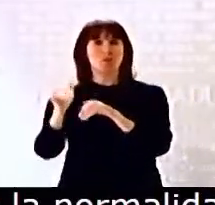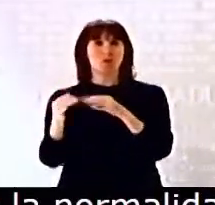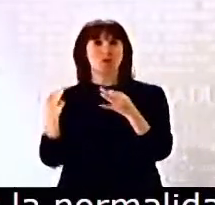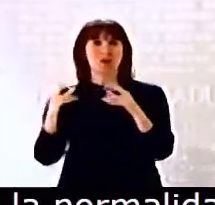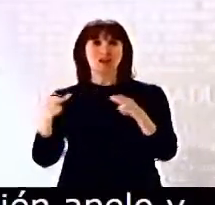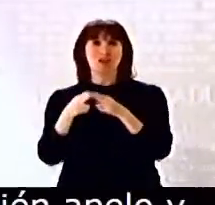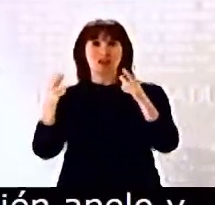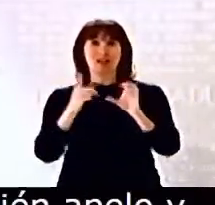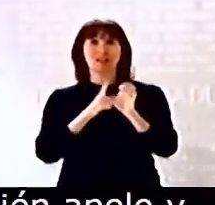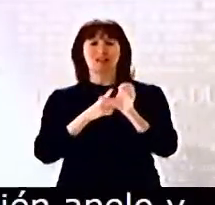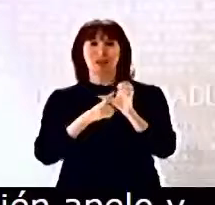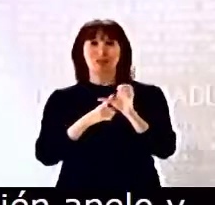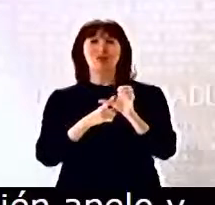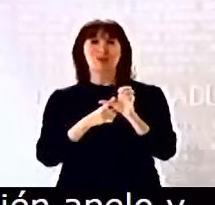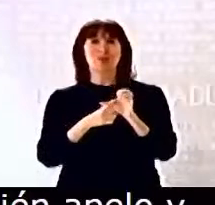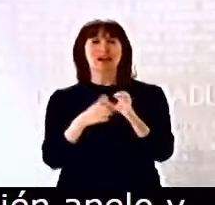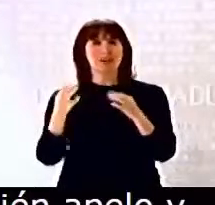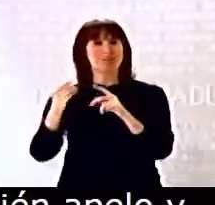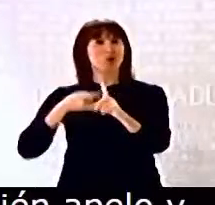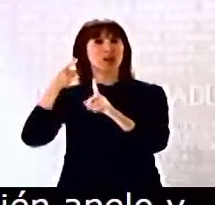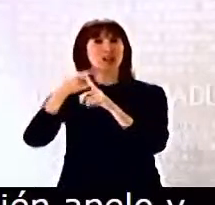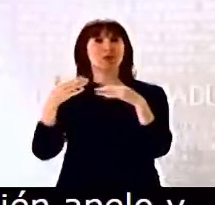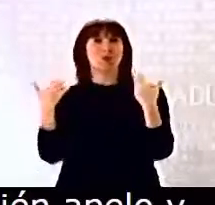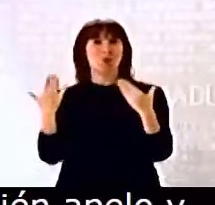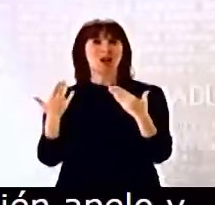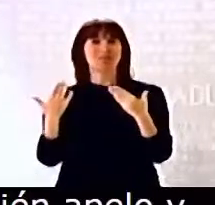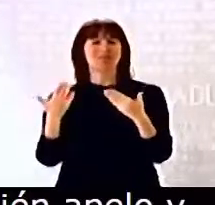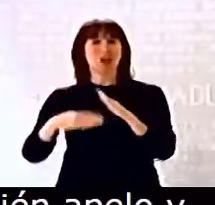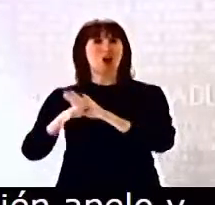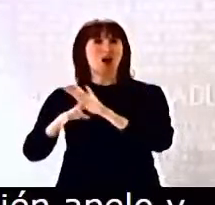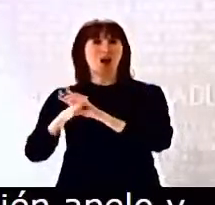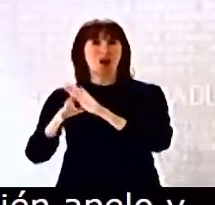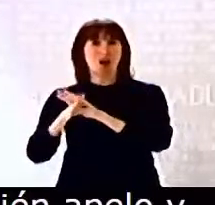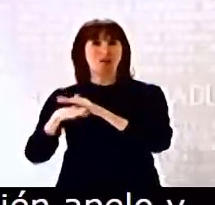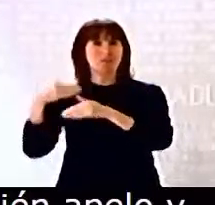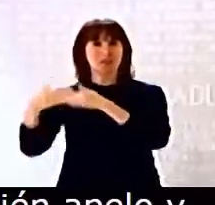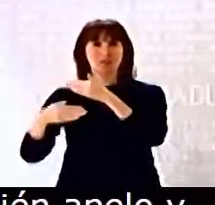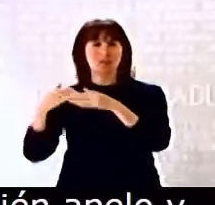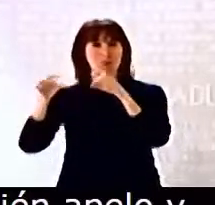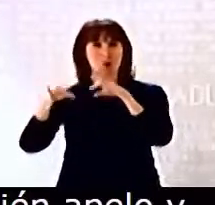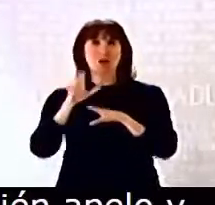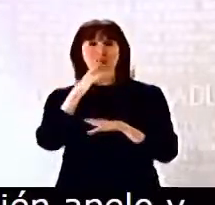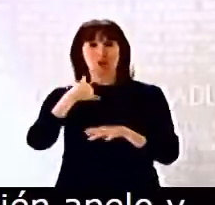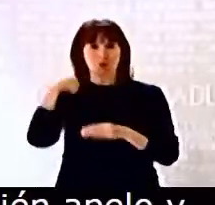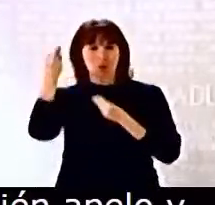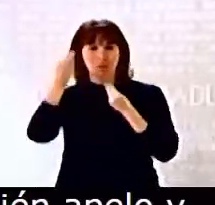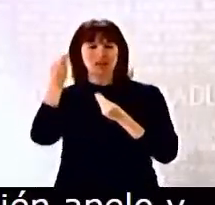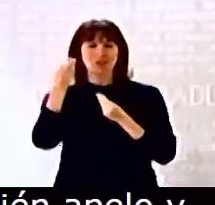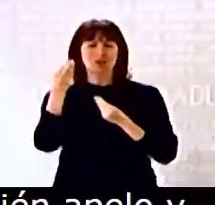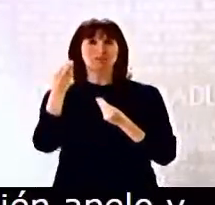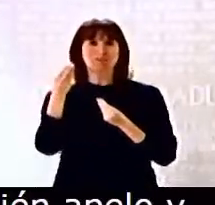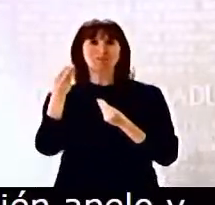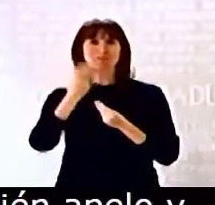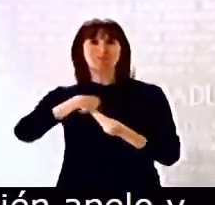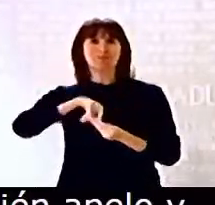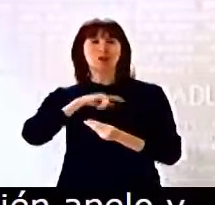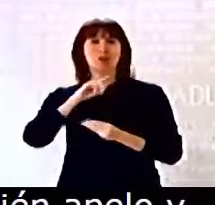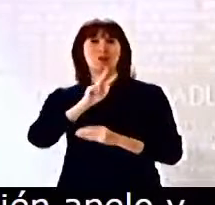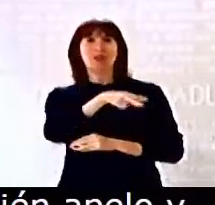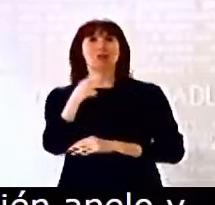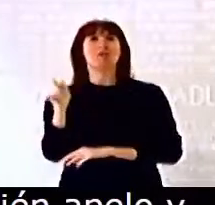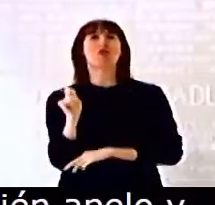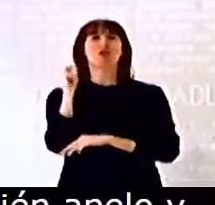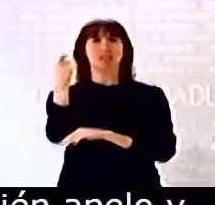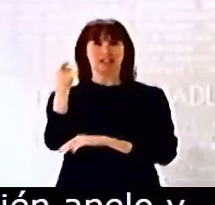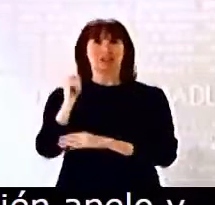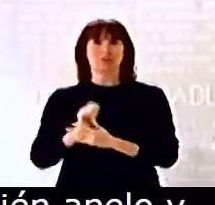la sociedad extremeña a que siga trabajando en la senda en la que lo estamos haciendo, porque yo creo que estamos consiguiendo resultados.